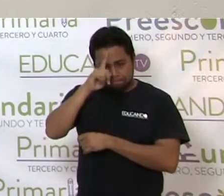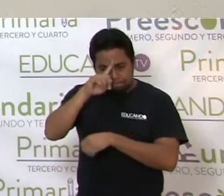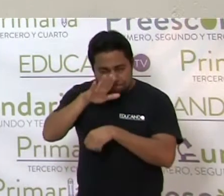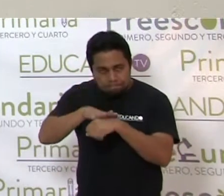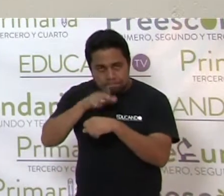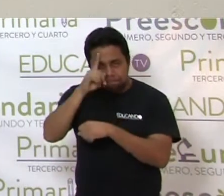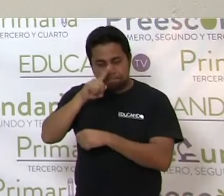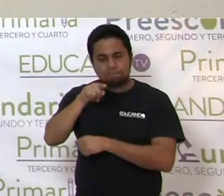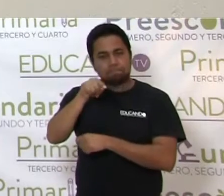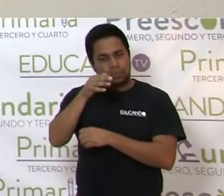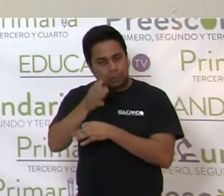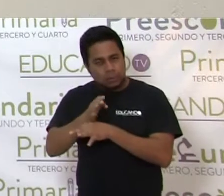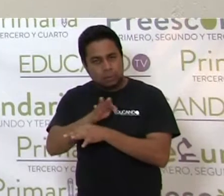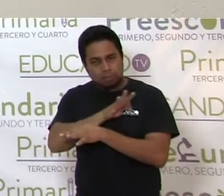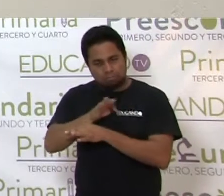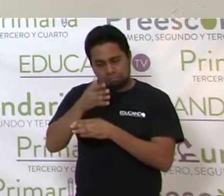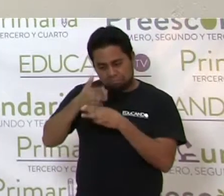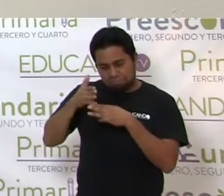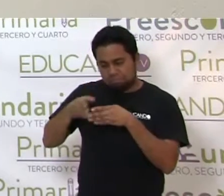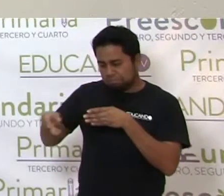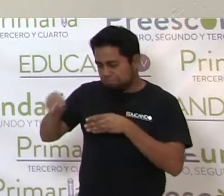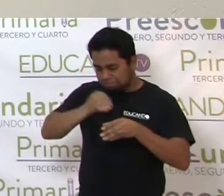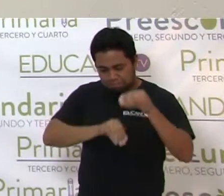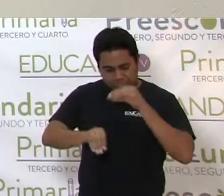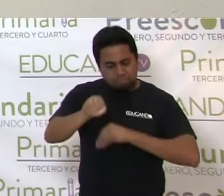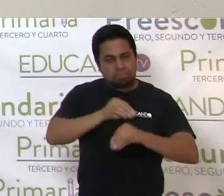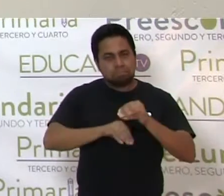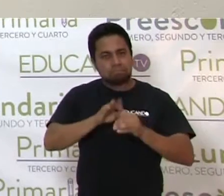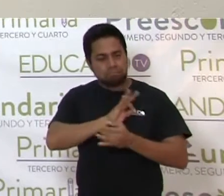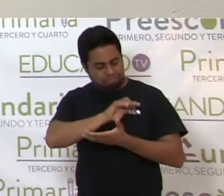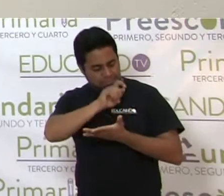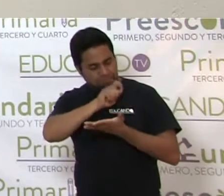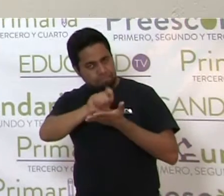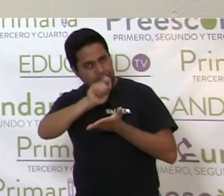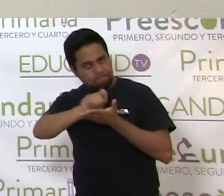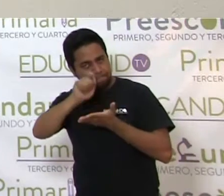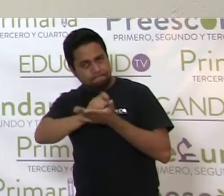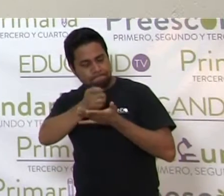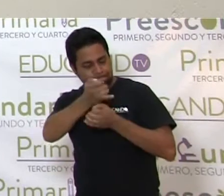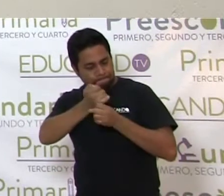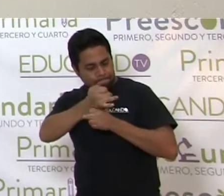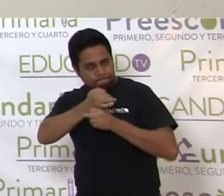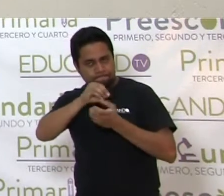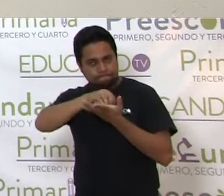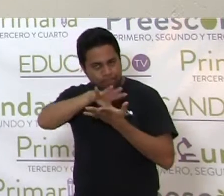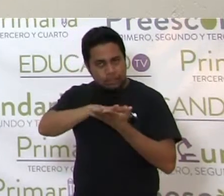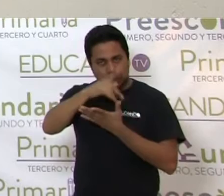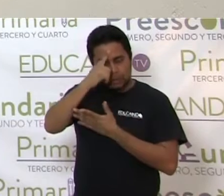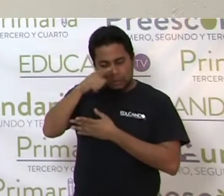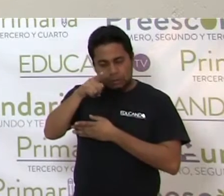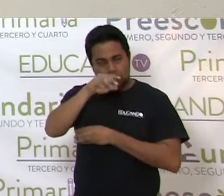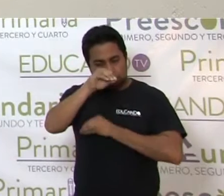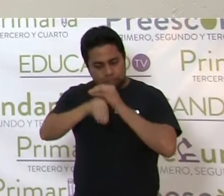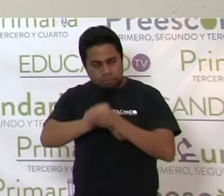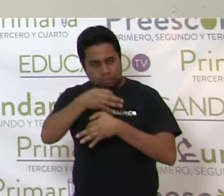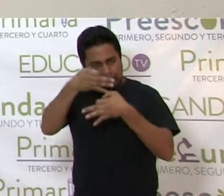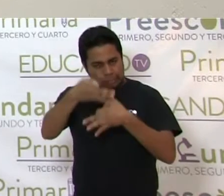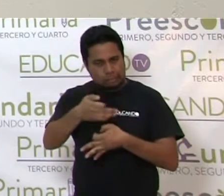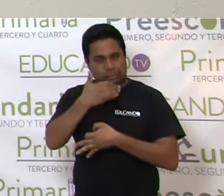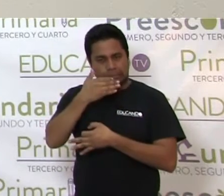momento para que ustedes saquen sus útiles escolares y tomen todo tipo de notas para así poder elaborar un buen